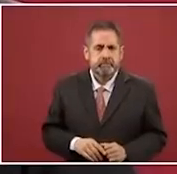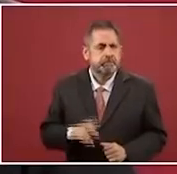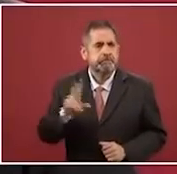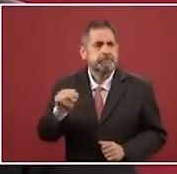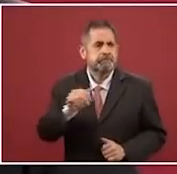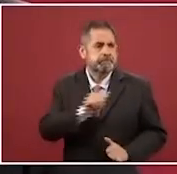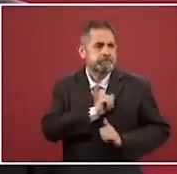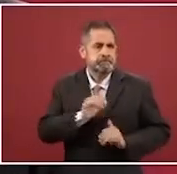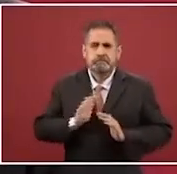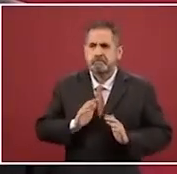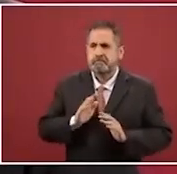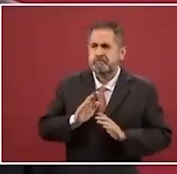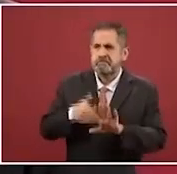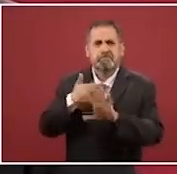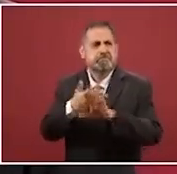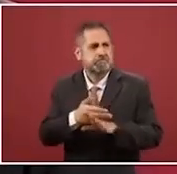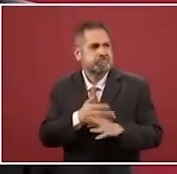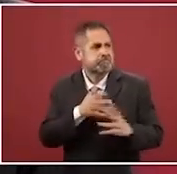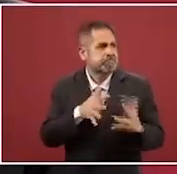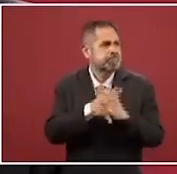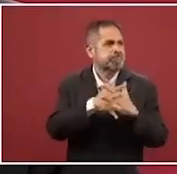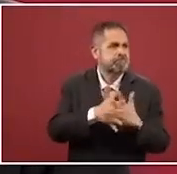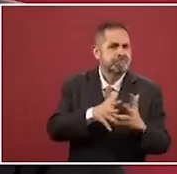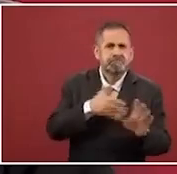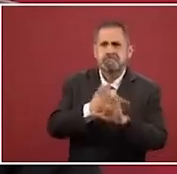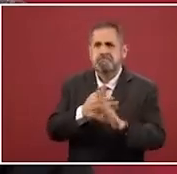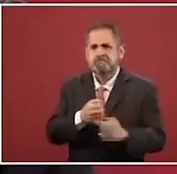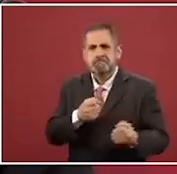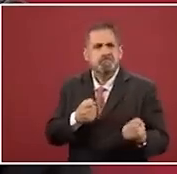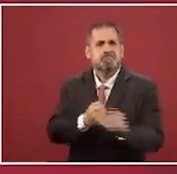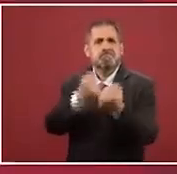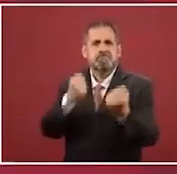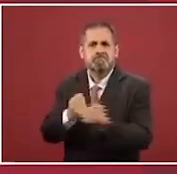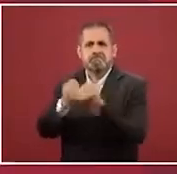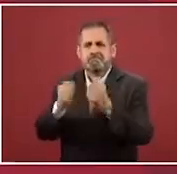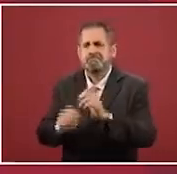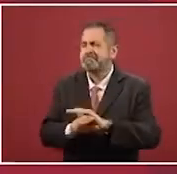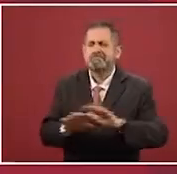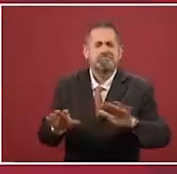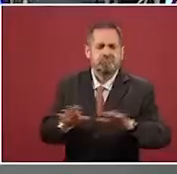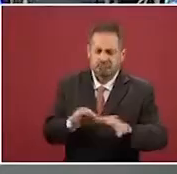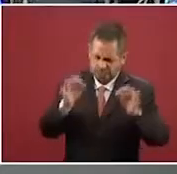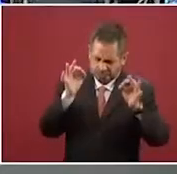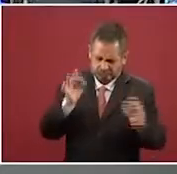ejército golpista, para decirlo con claridad.